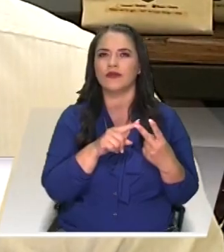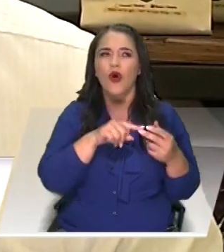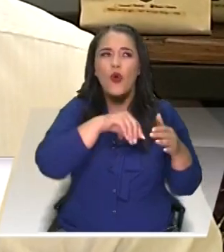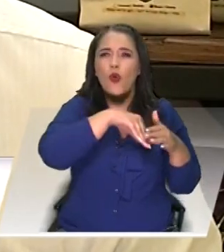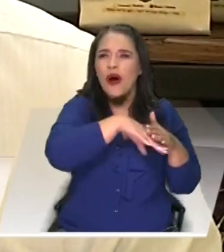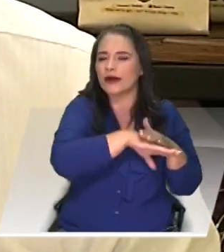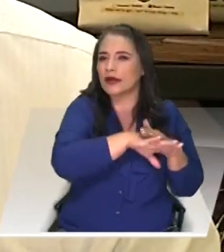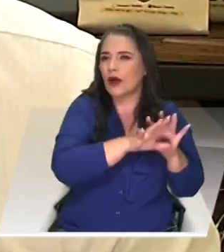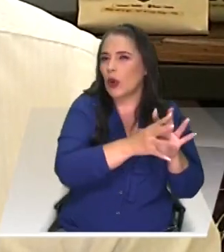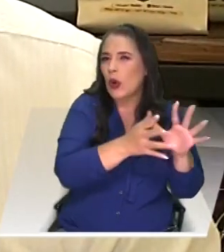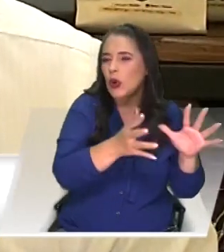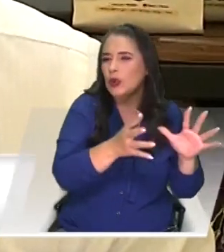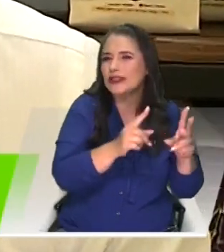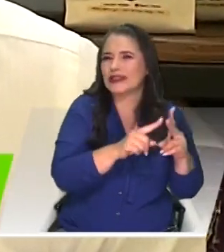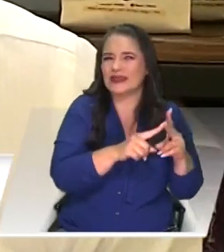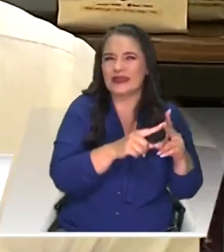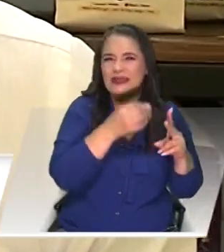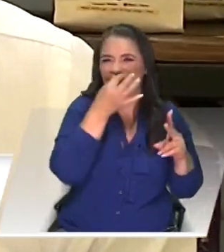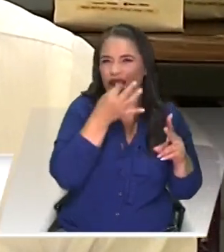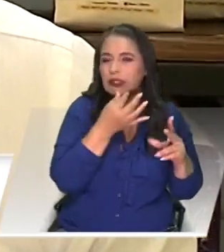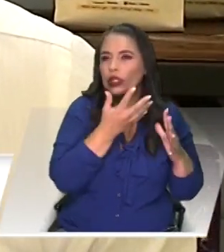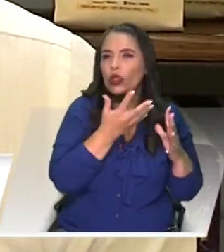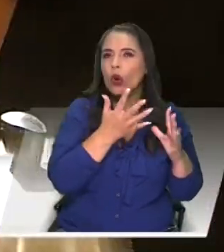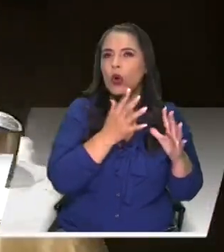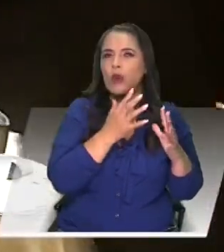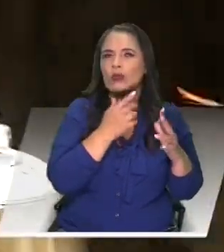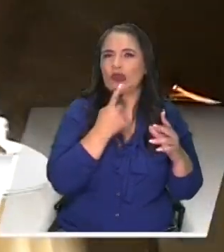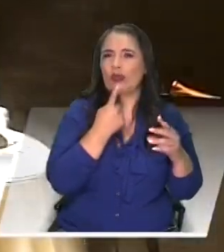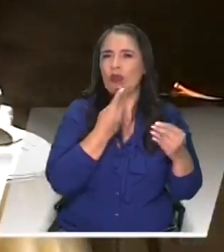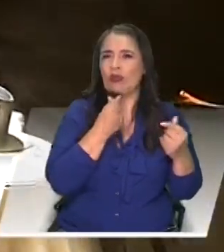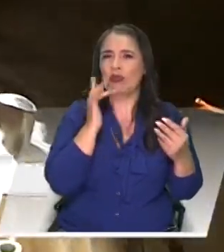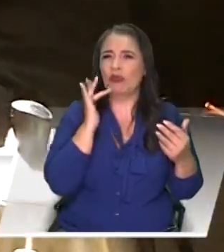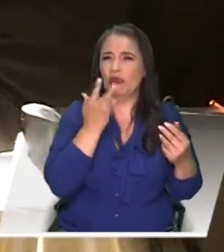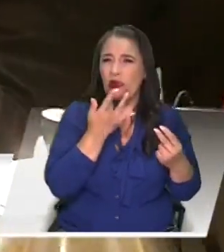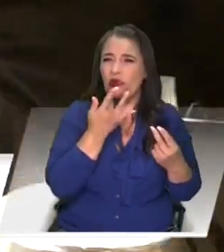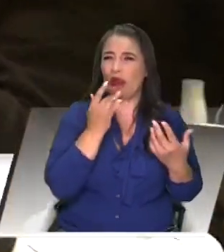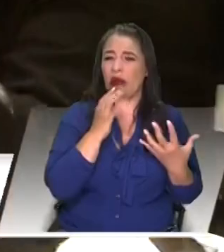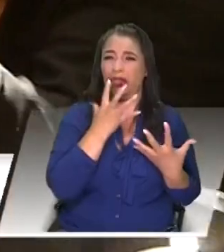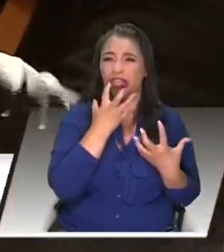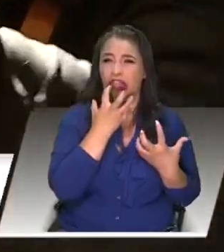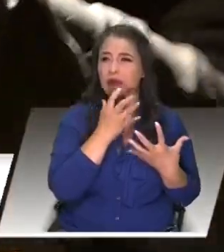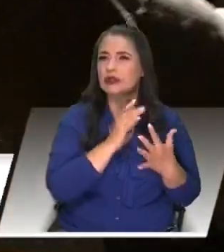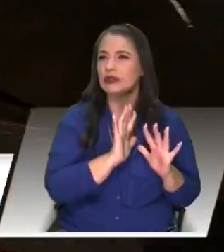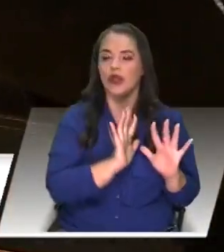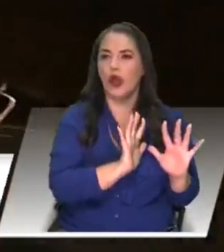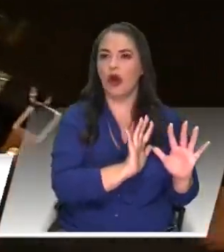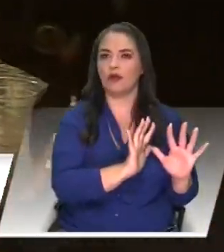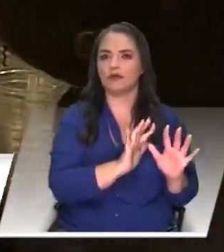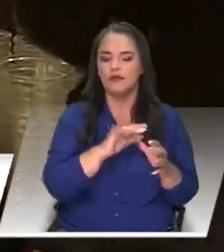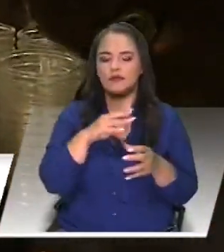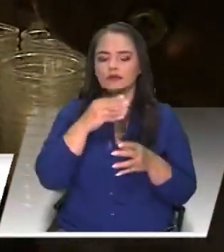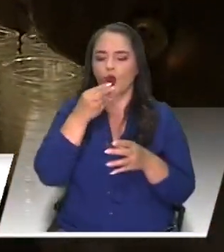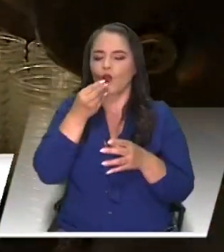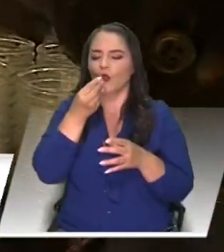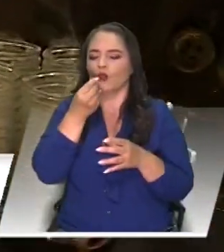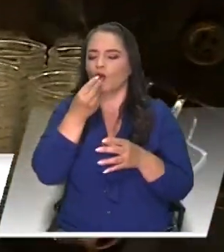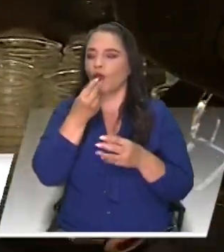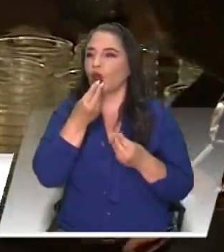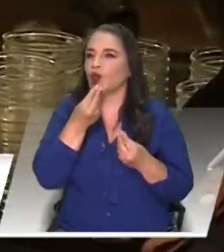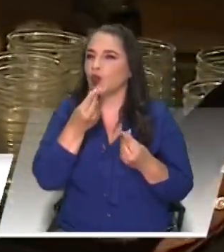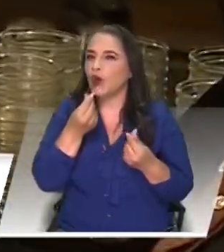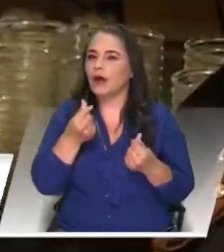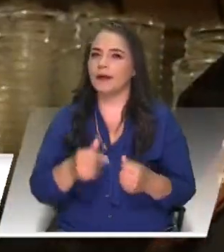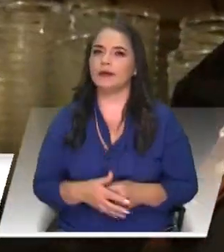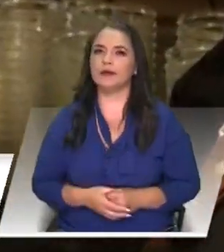que no contenga notas de fermentos, notas ácidas, agrias, desagradables, punzantes en olores y en sabores.